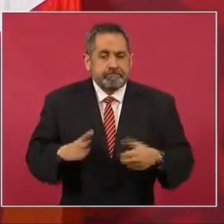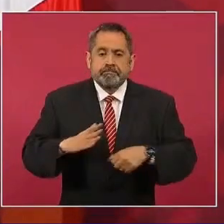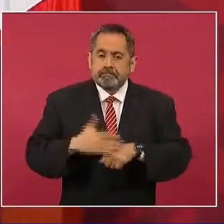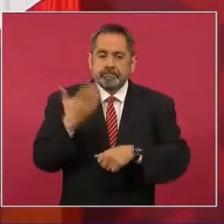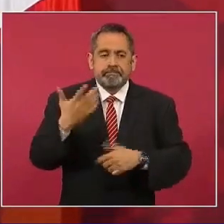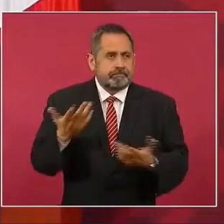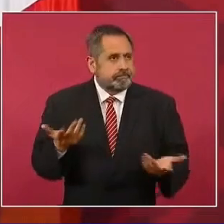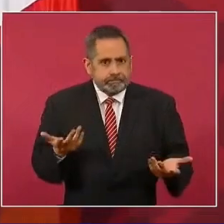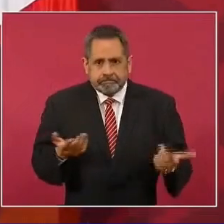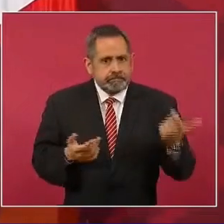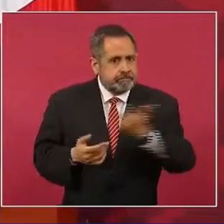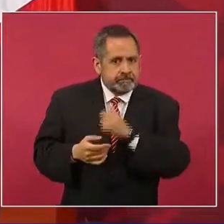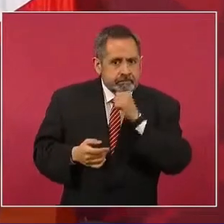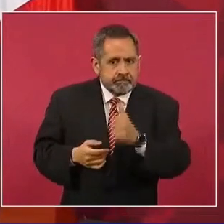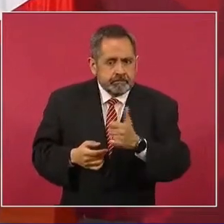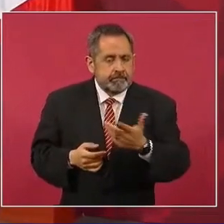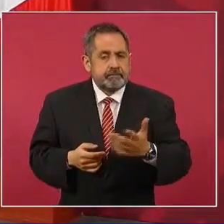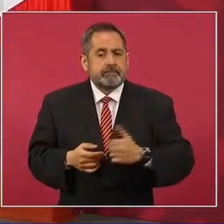entonces